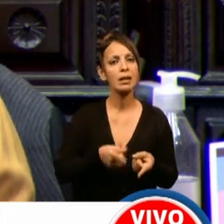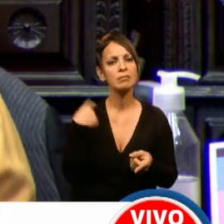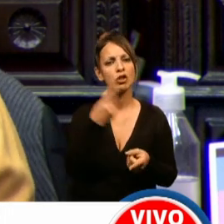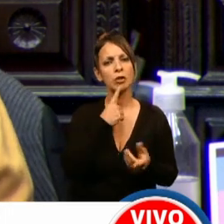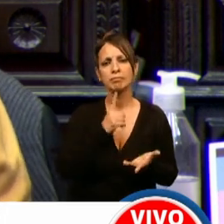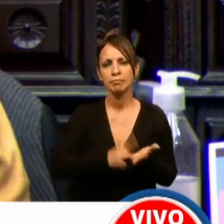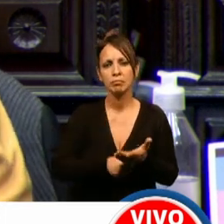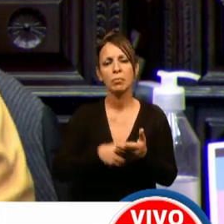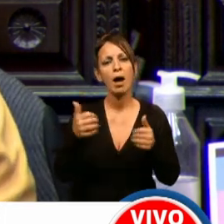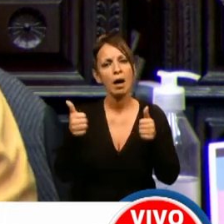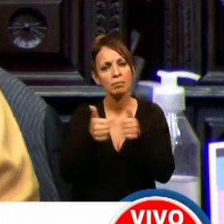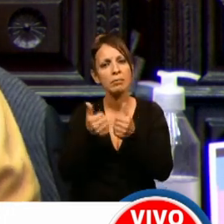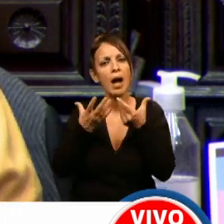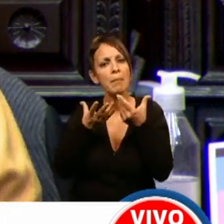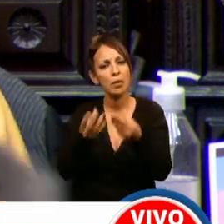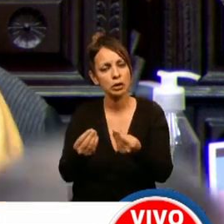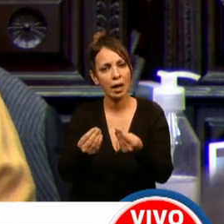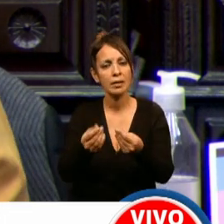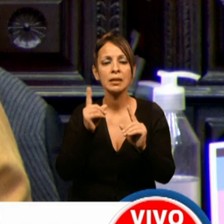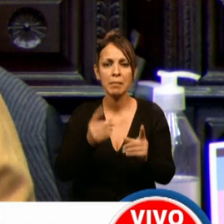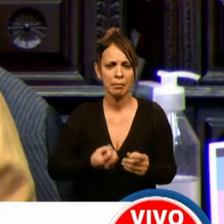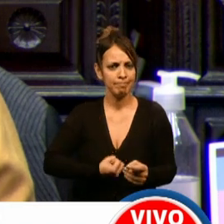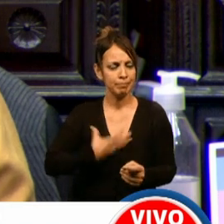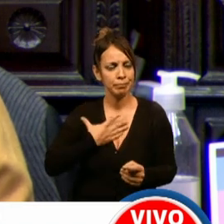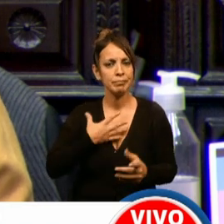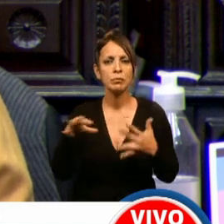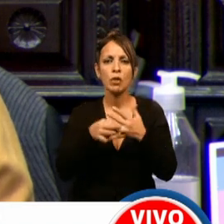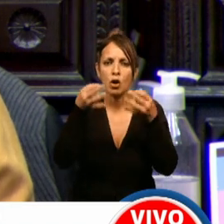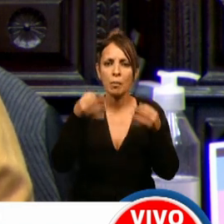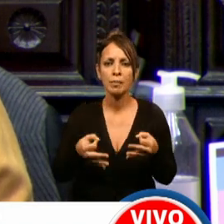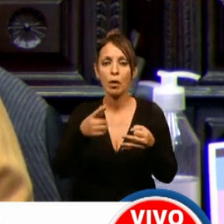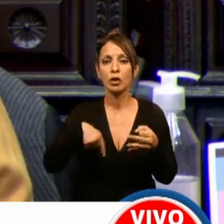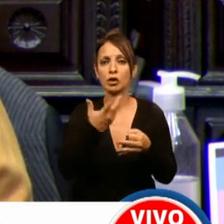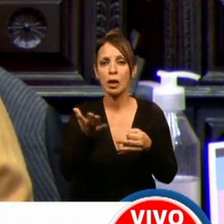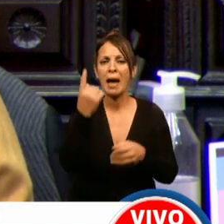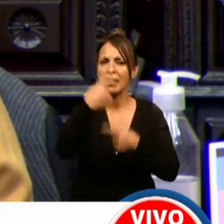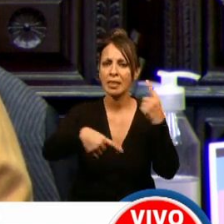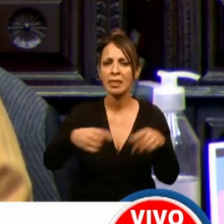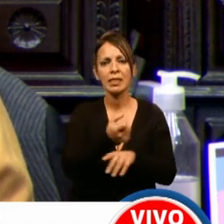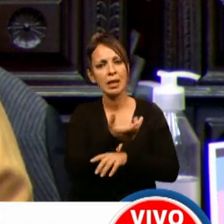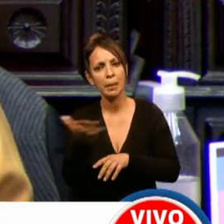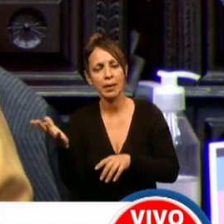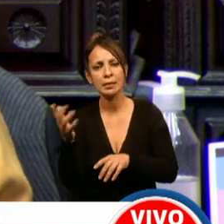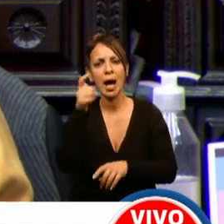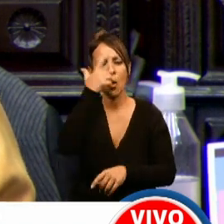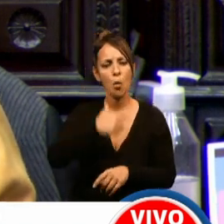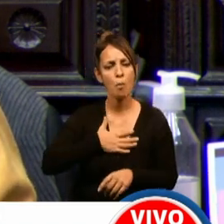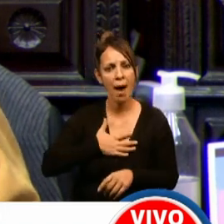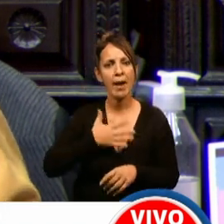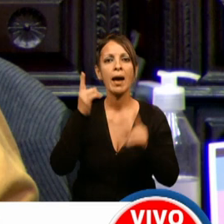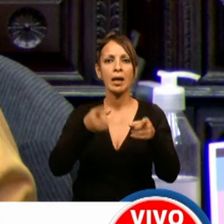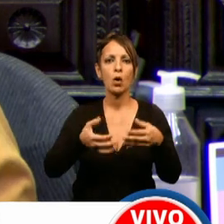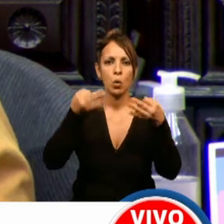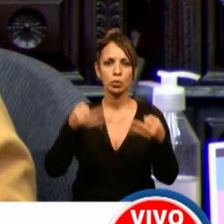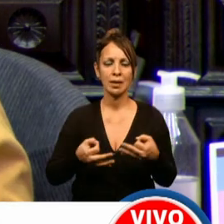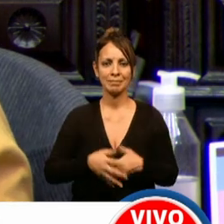decidido transitar y nos comprometemos con una sociedad más diversa más humana y un poco más justa gracias